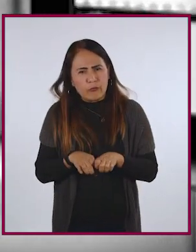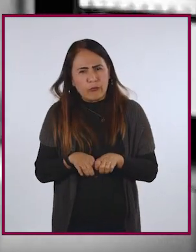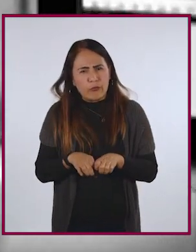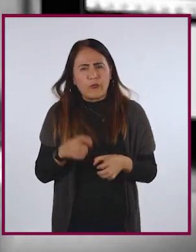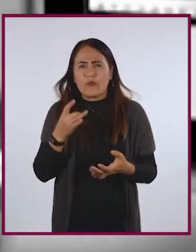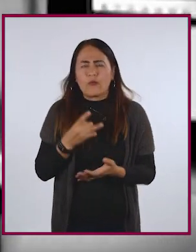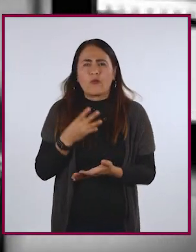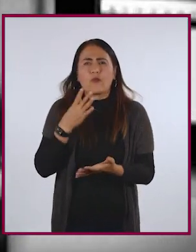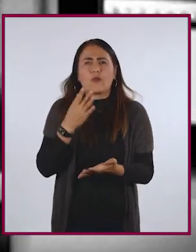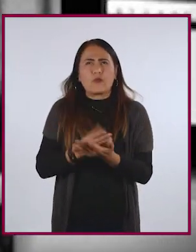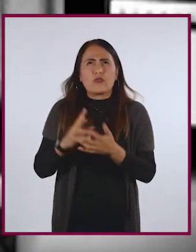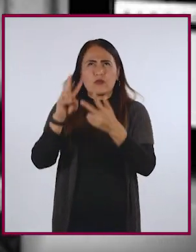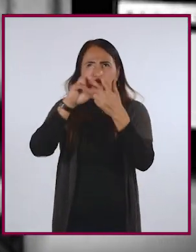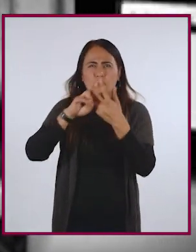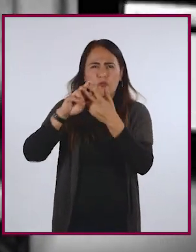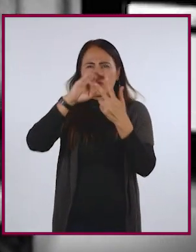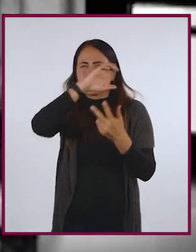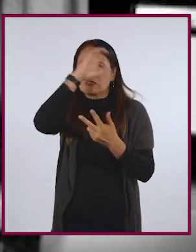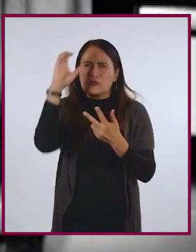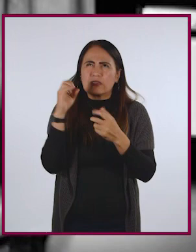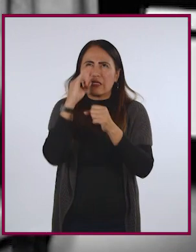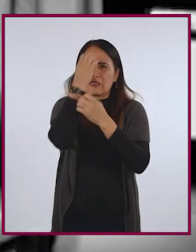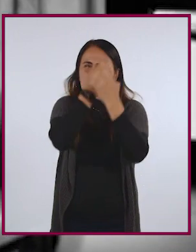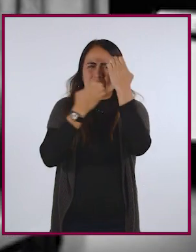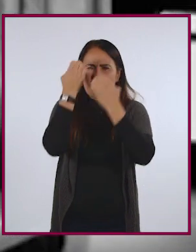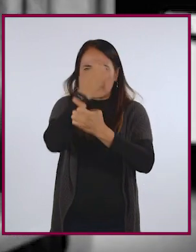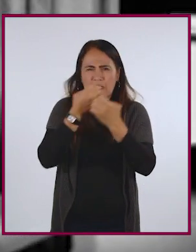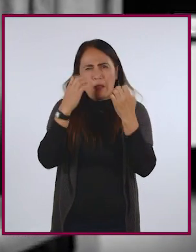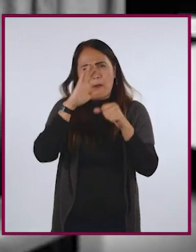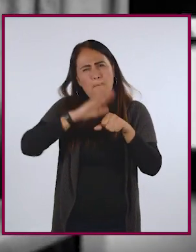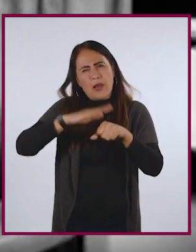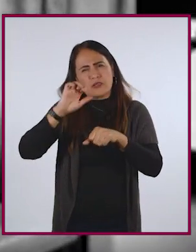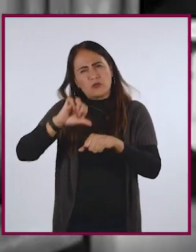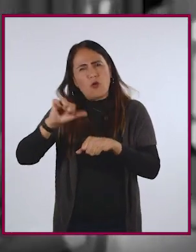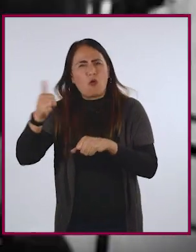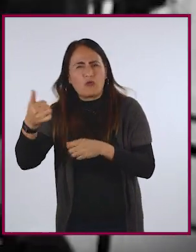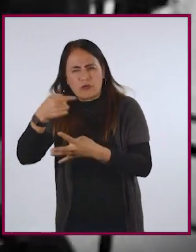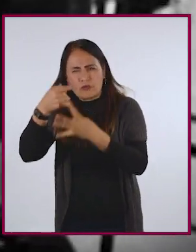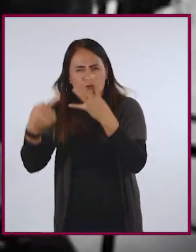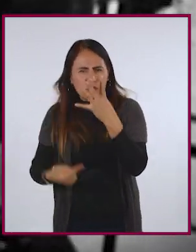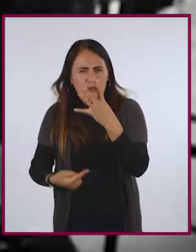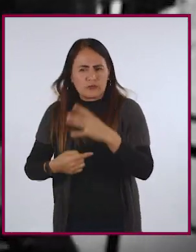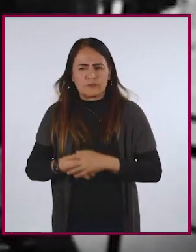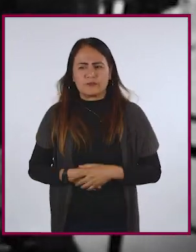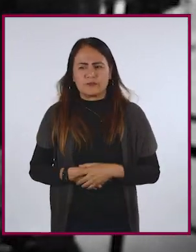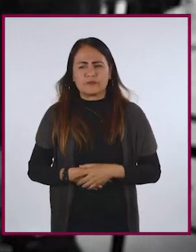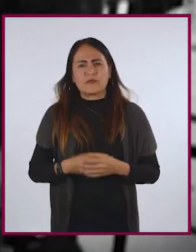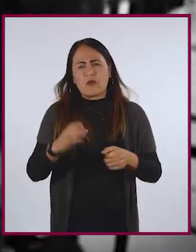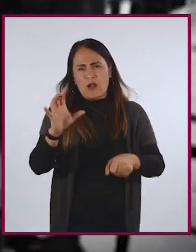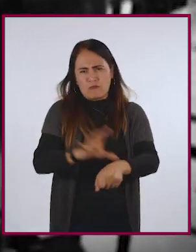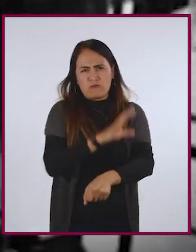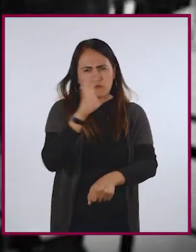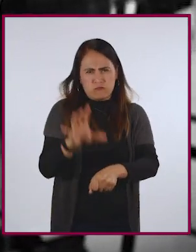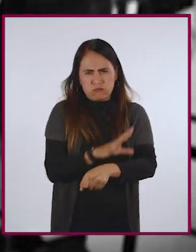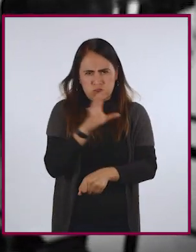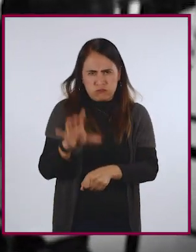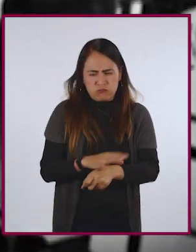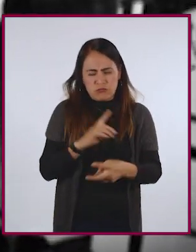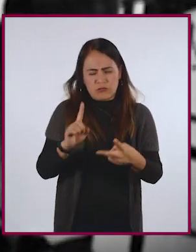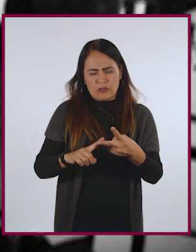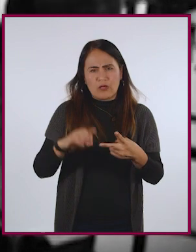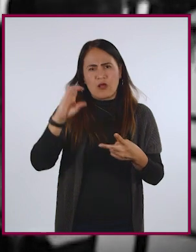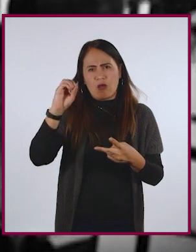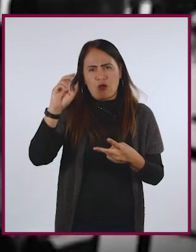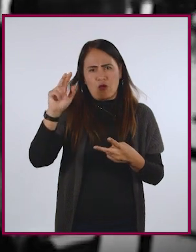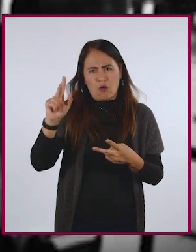solamente enfocada al ámbito astronómico, sino en general. Y pensó entonces en la electrónica y